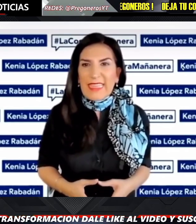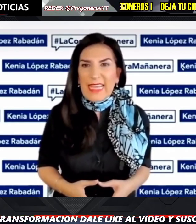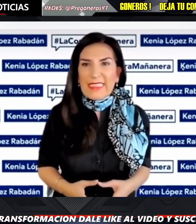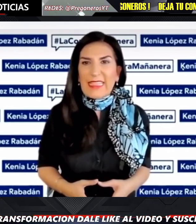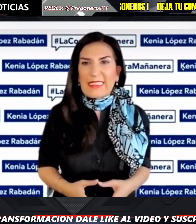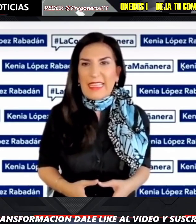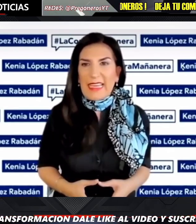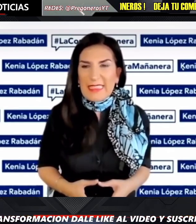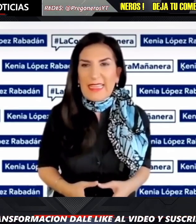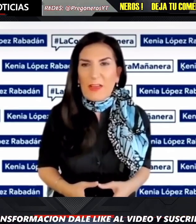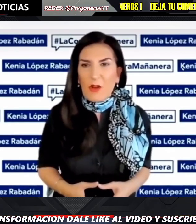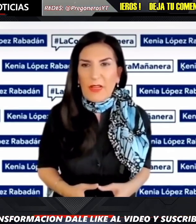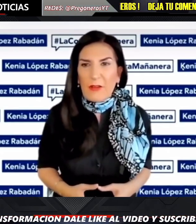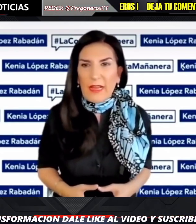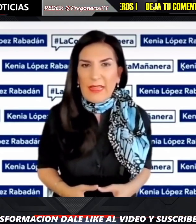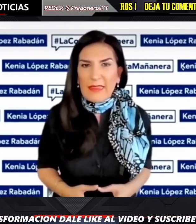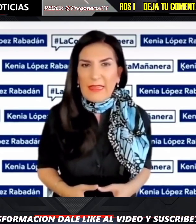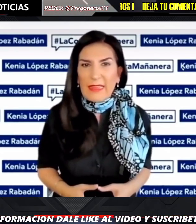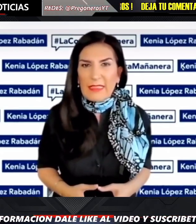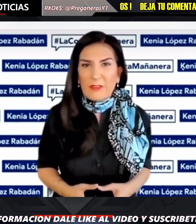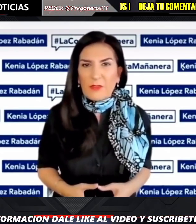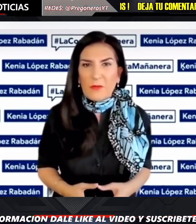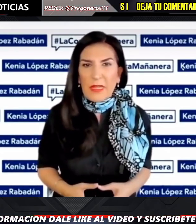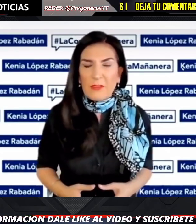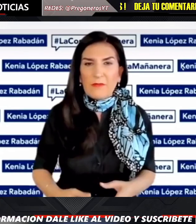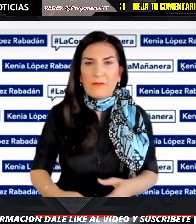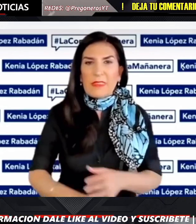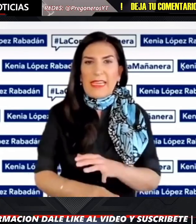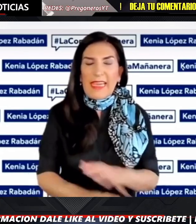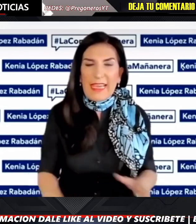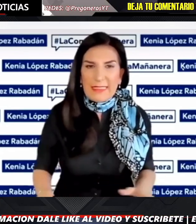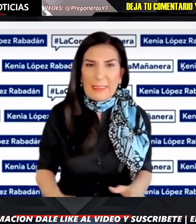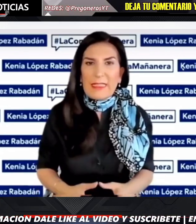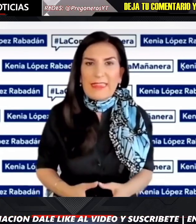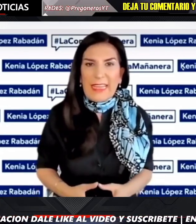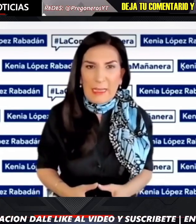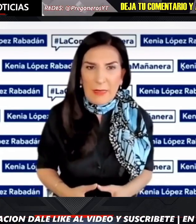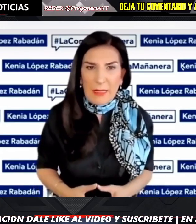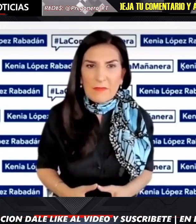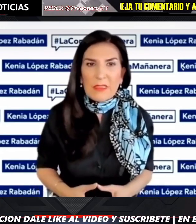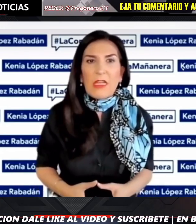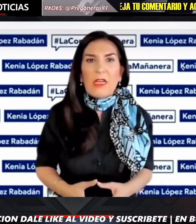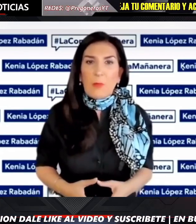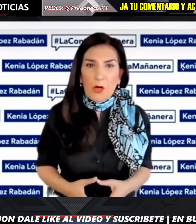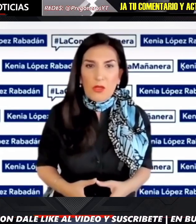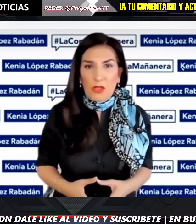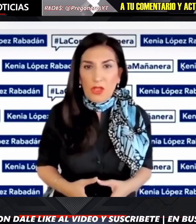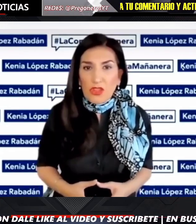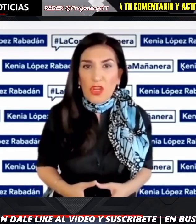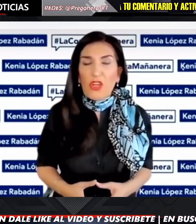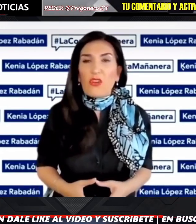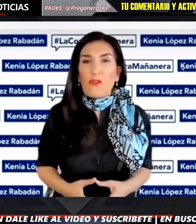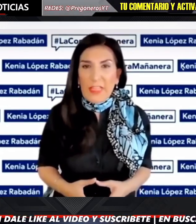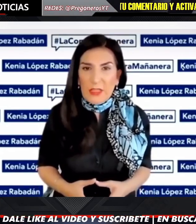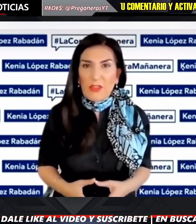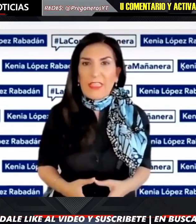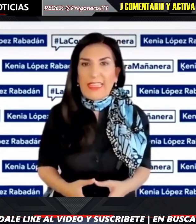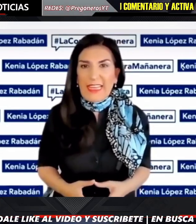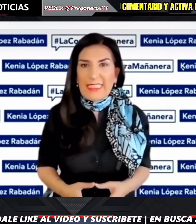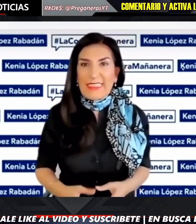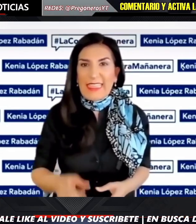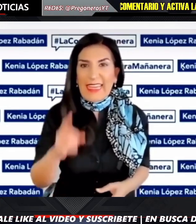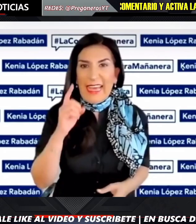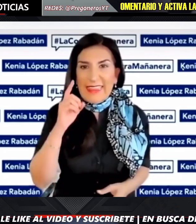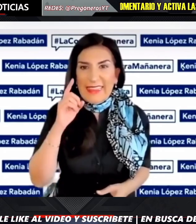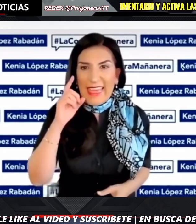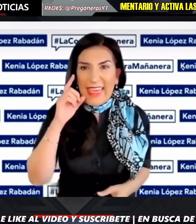que se hace desde ese órgano garante de derechos humanos es terrible. Por notorio conflicto de